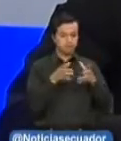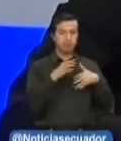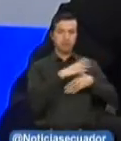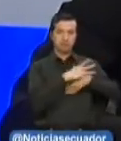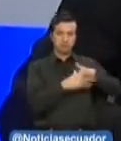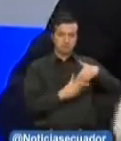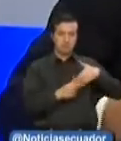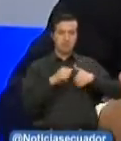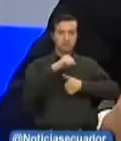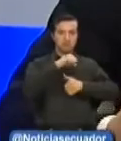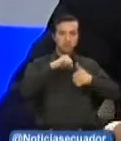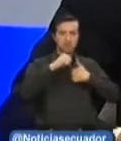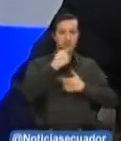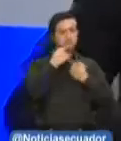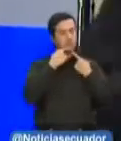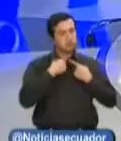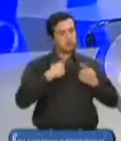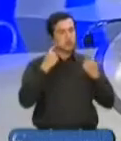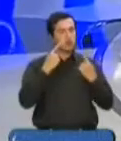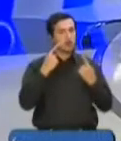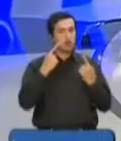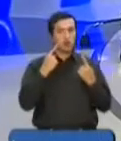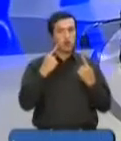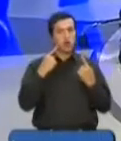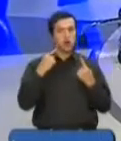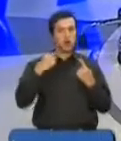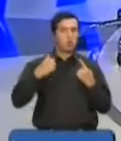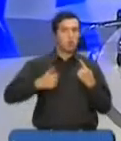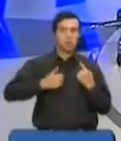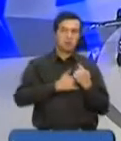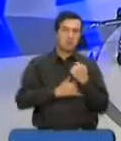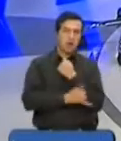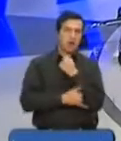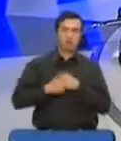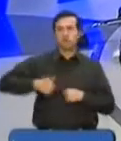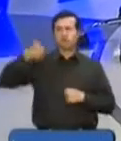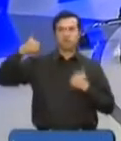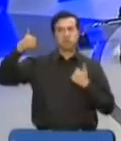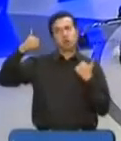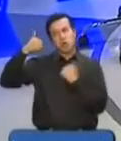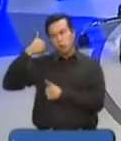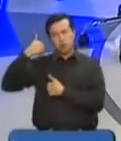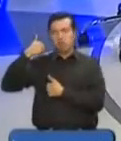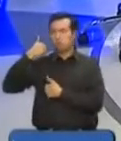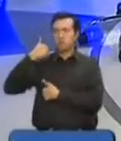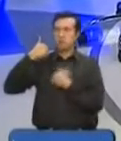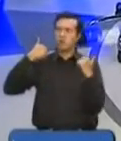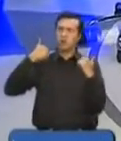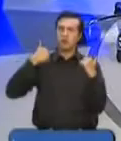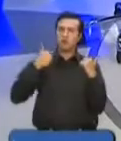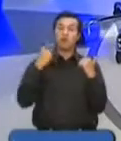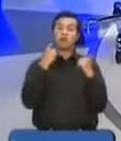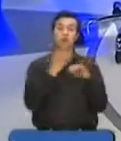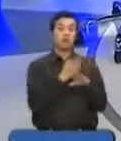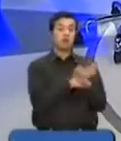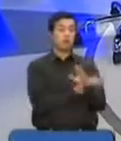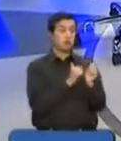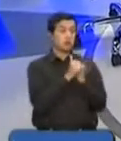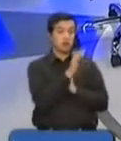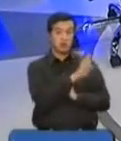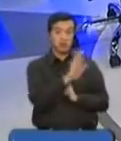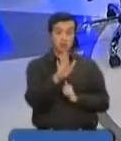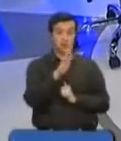para decir no estamos subordinados a estas grandes potencias, pero realmente hay una tarea que tenemos que hacer cada uno en